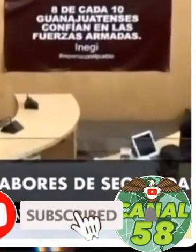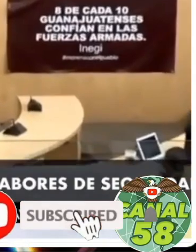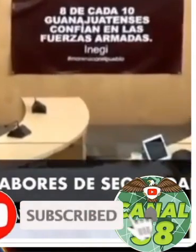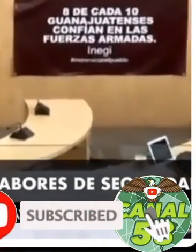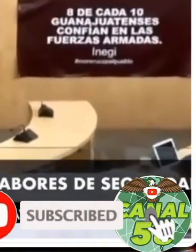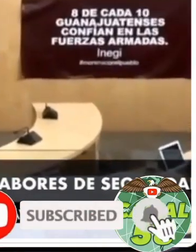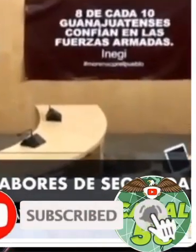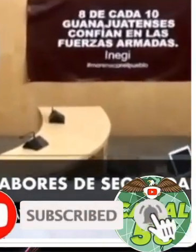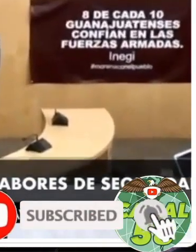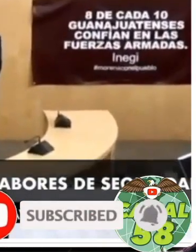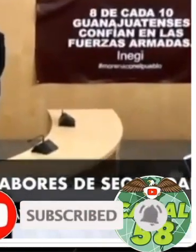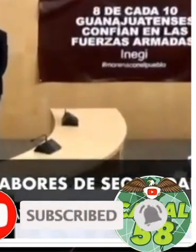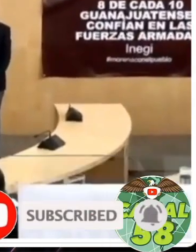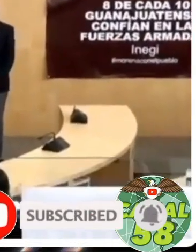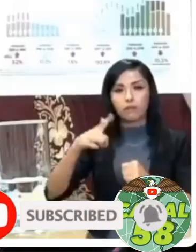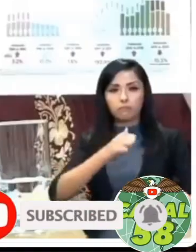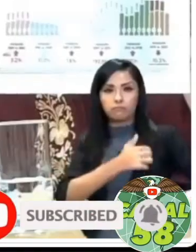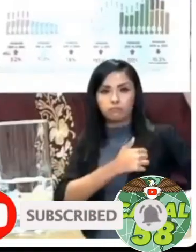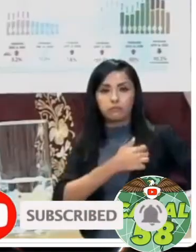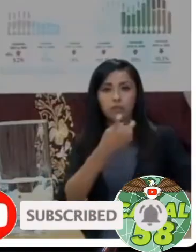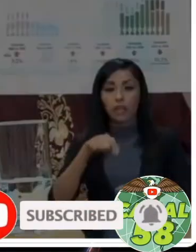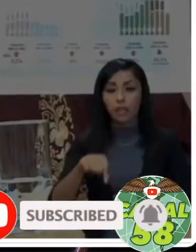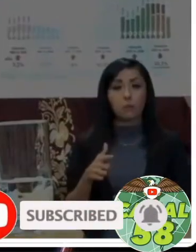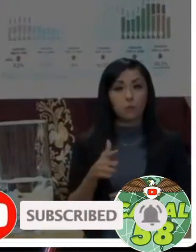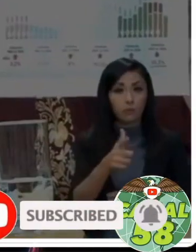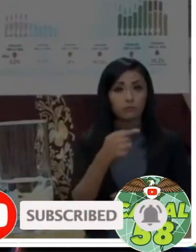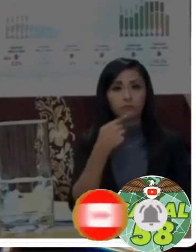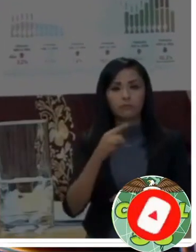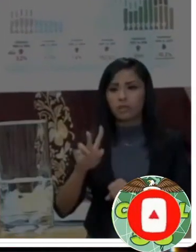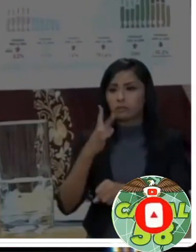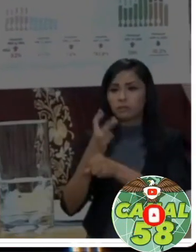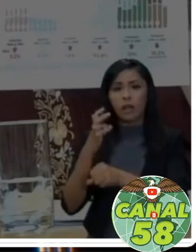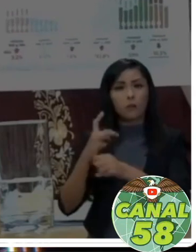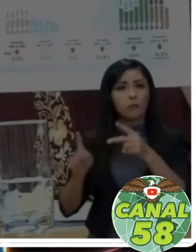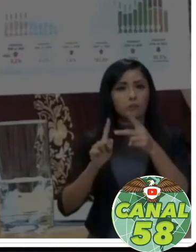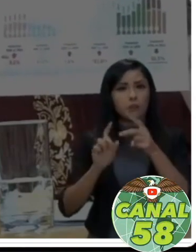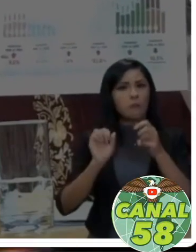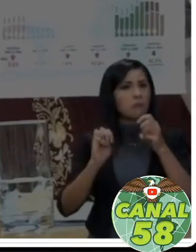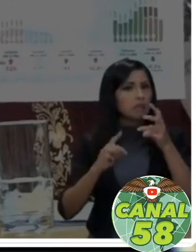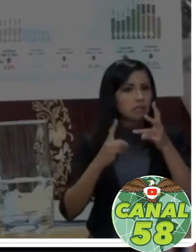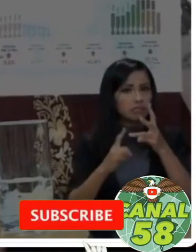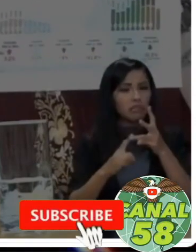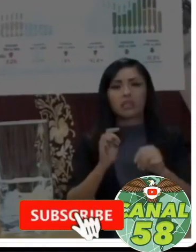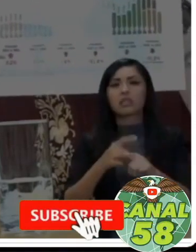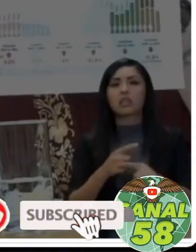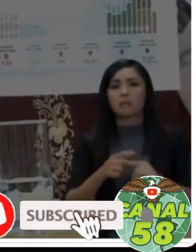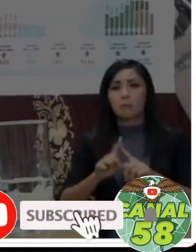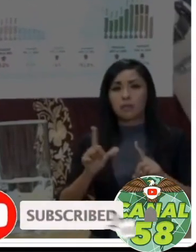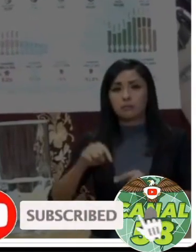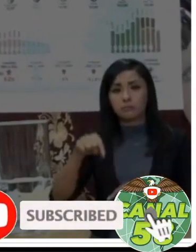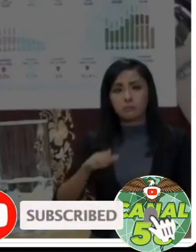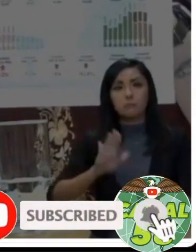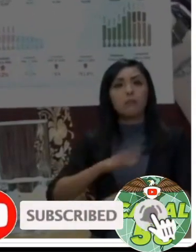los elementos suficientes para contener la violencia. Guanajuato, si no me equivoco, es el segundo o el tercer estado del país donde